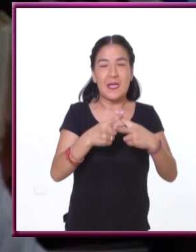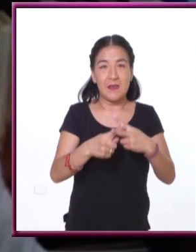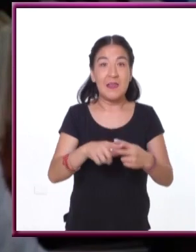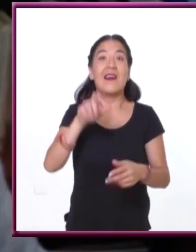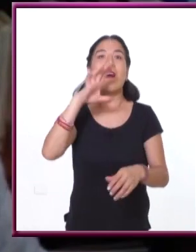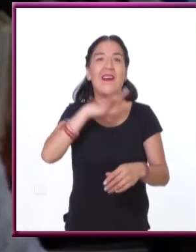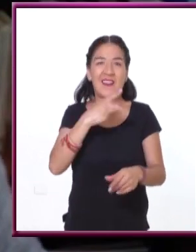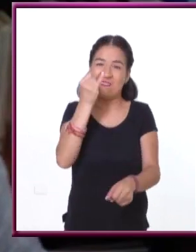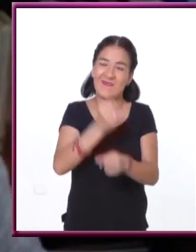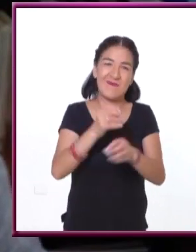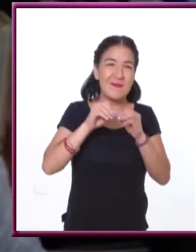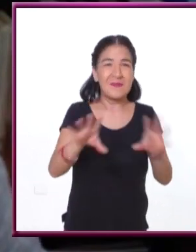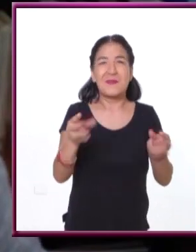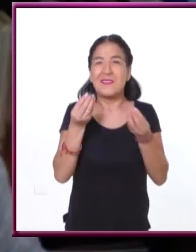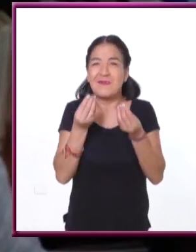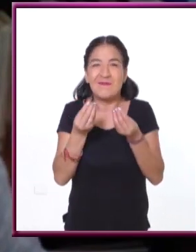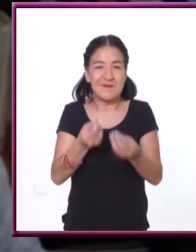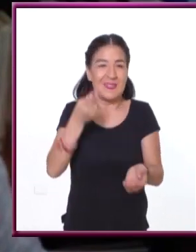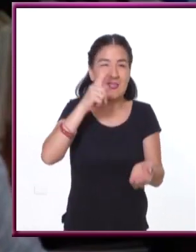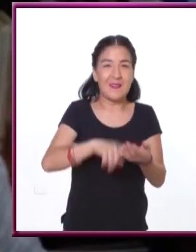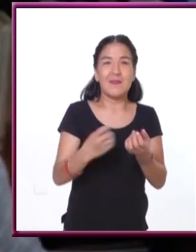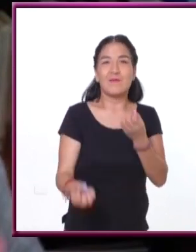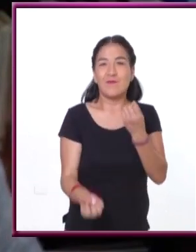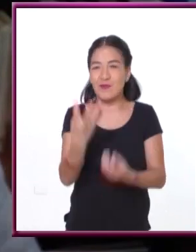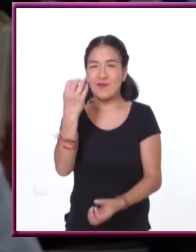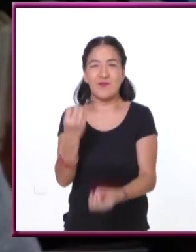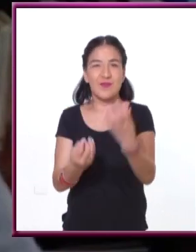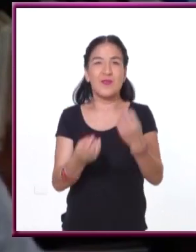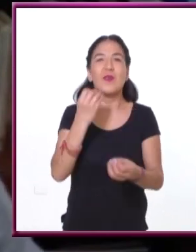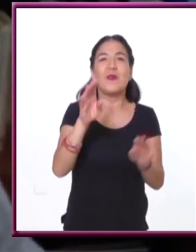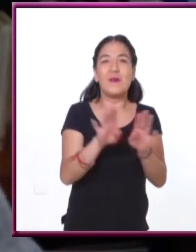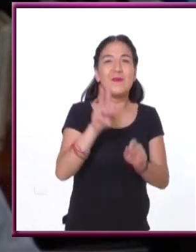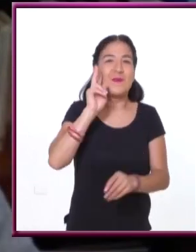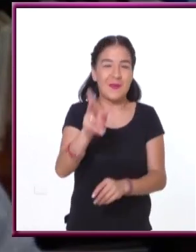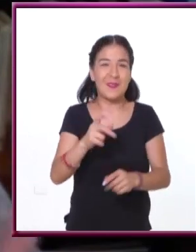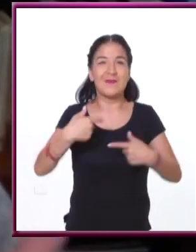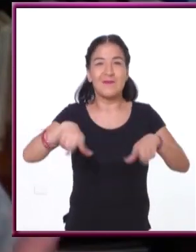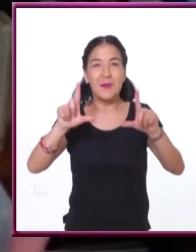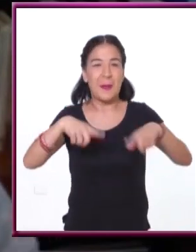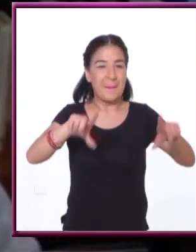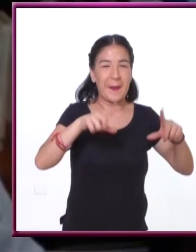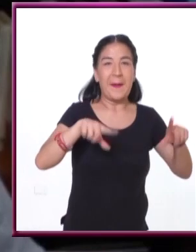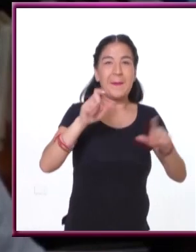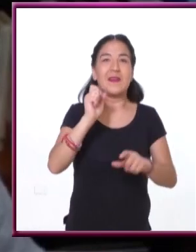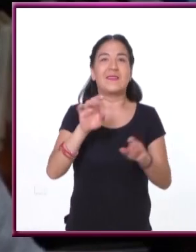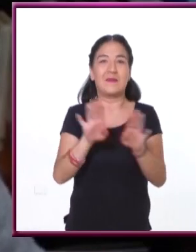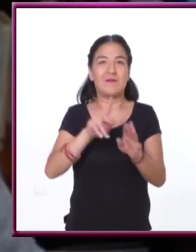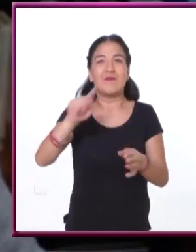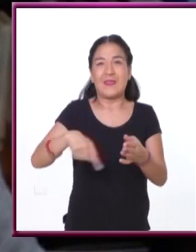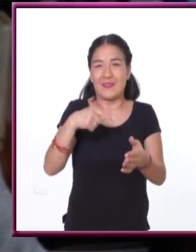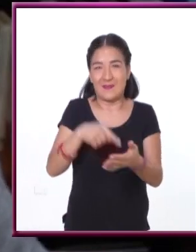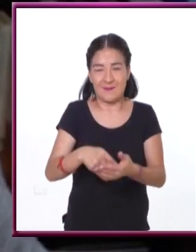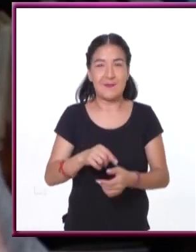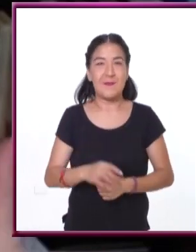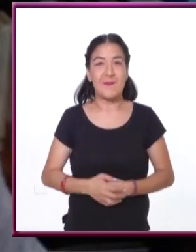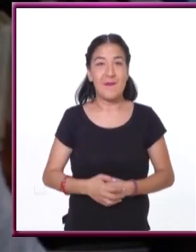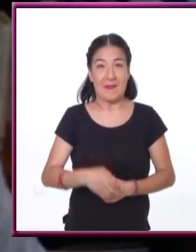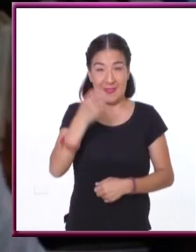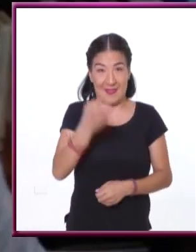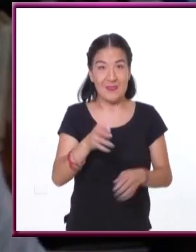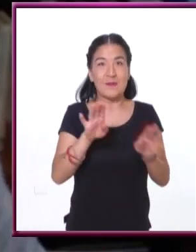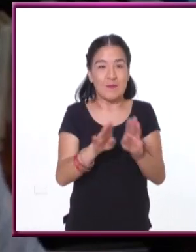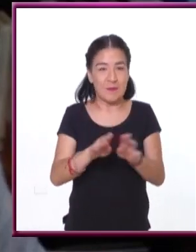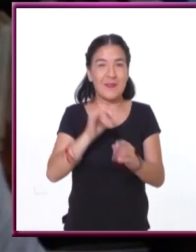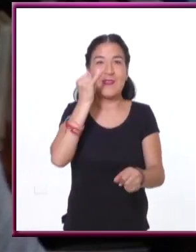tantos datos que ha aparecido una nueva ciencia que se llama de grandes bases de datos. Esta